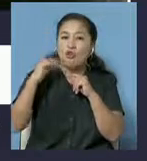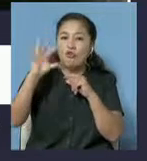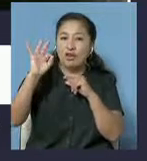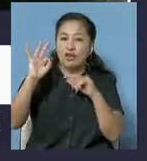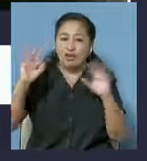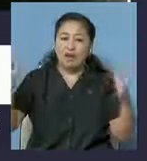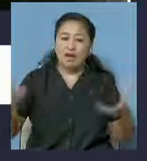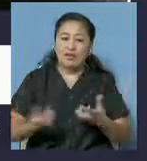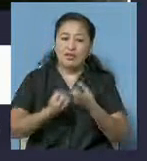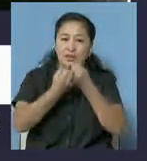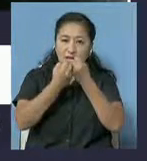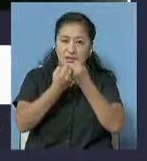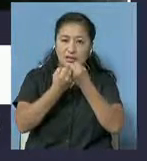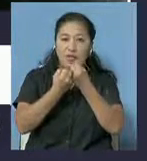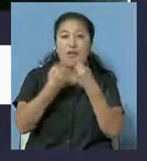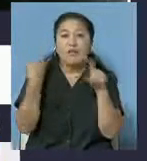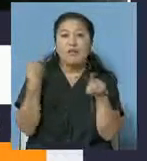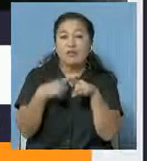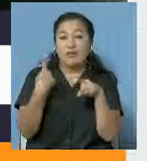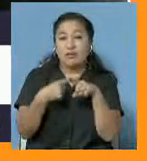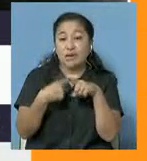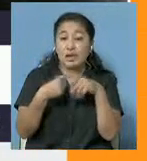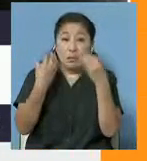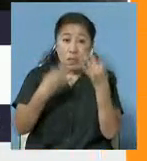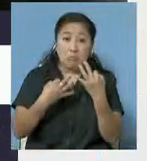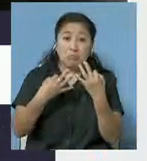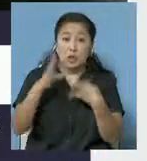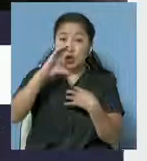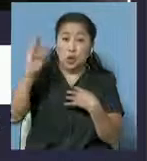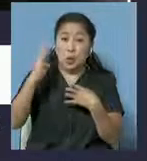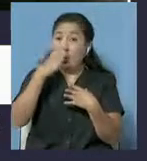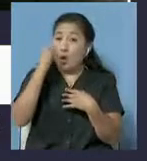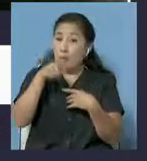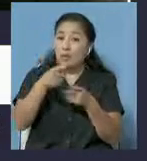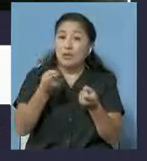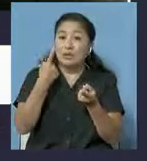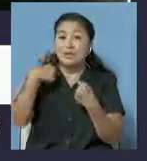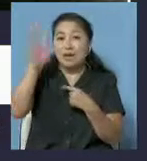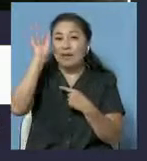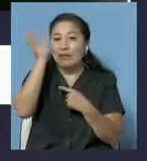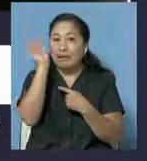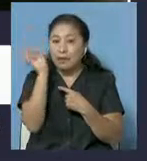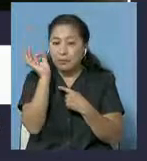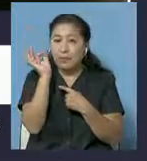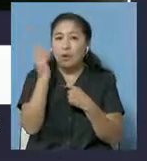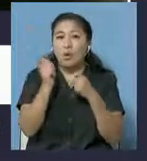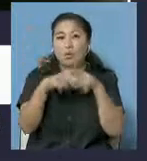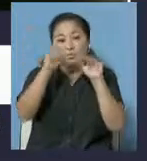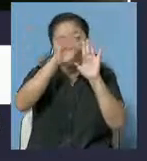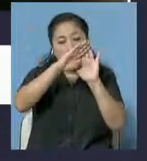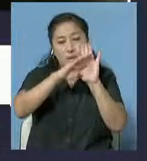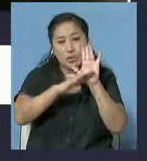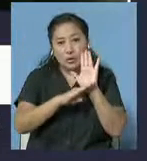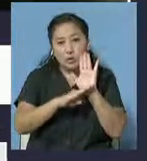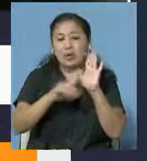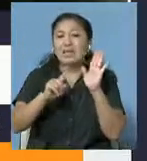aniversarios y lógicamente queremos festejarlo como incluso se lo merece. Nosotros tenemos pautado por este protocolo que